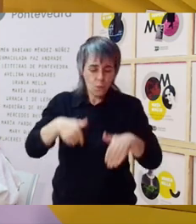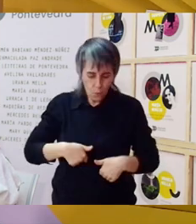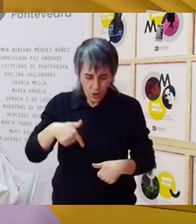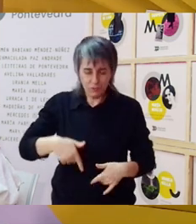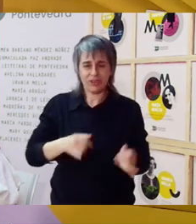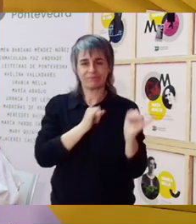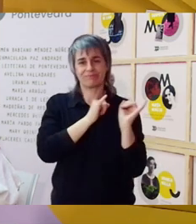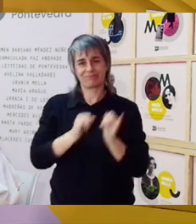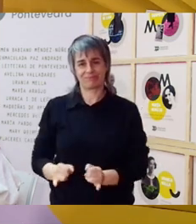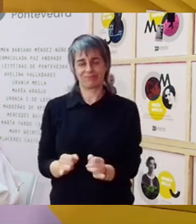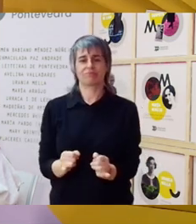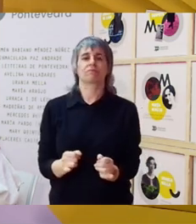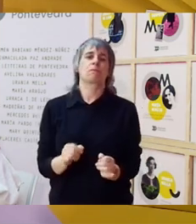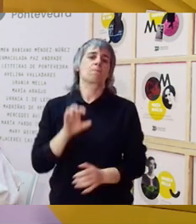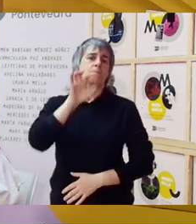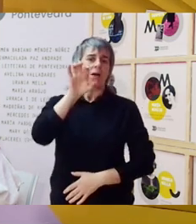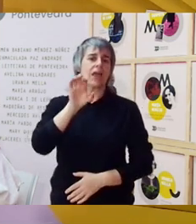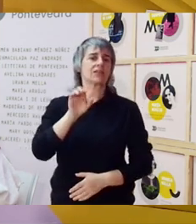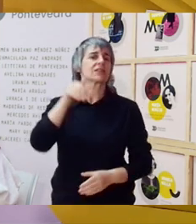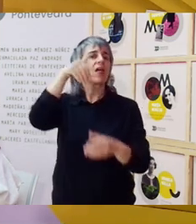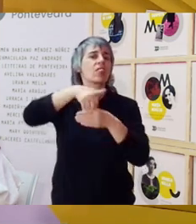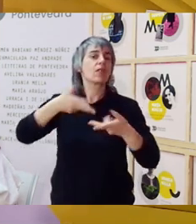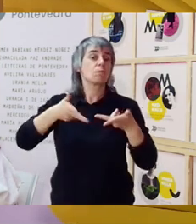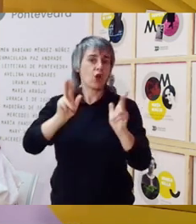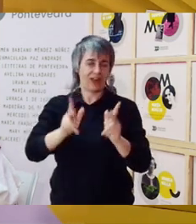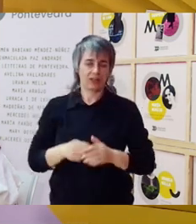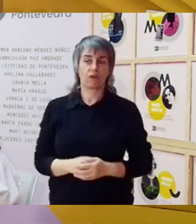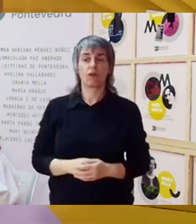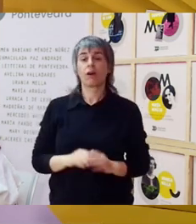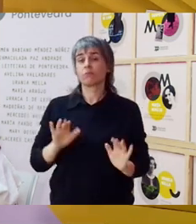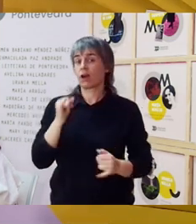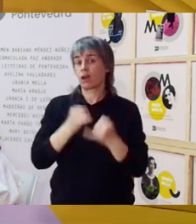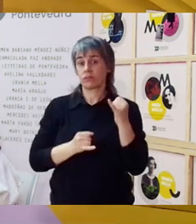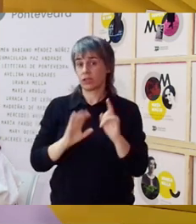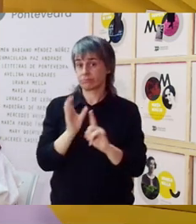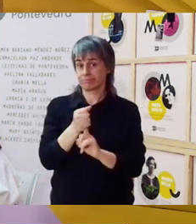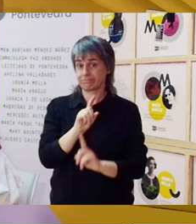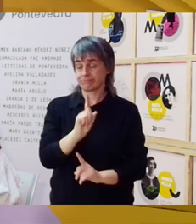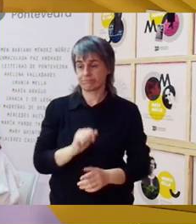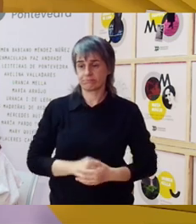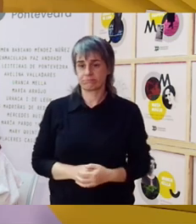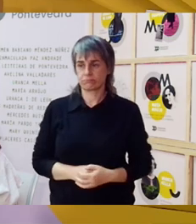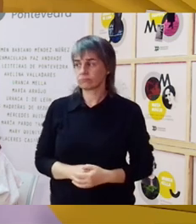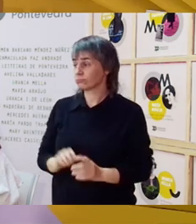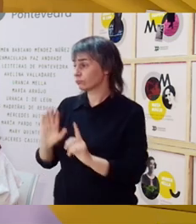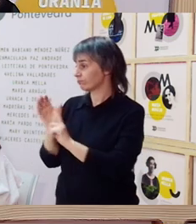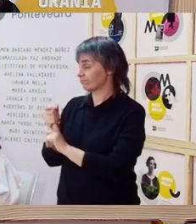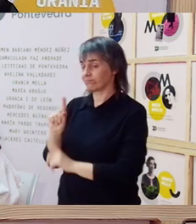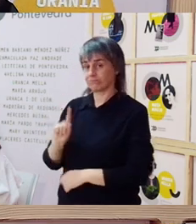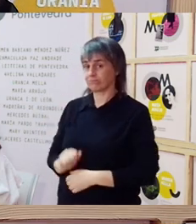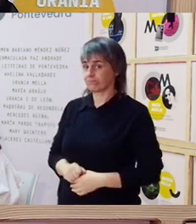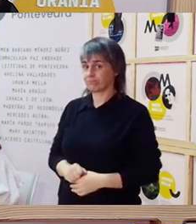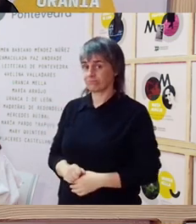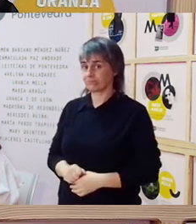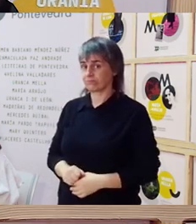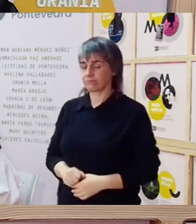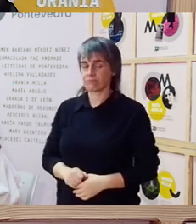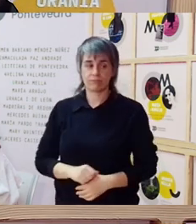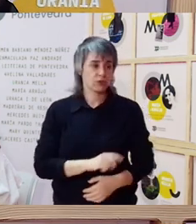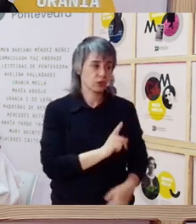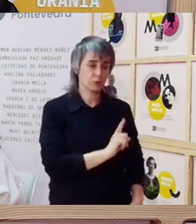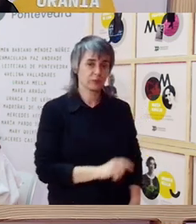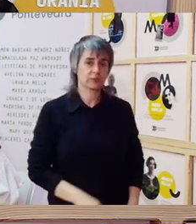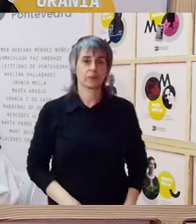a un país democrático. Pero non chegou a ver. Non o chegou a ver? Non.